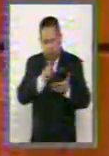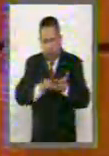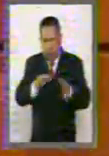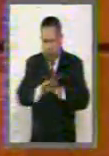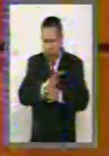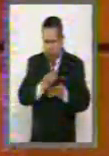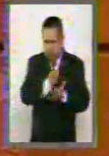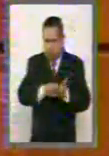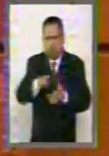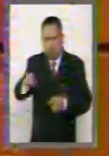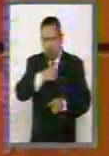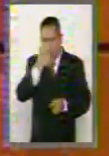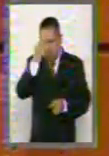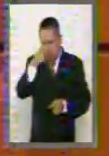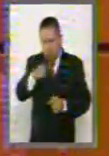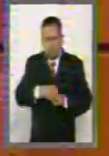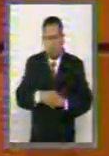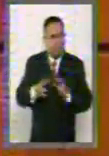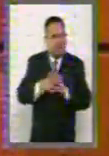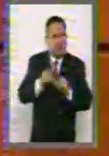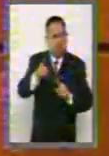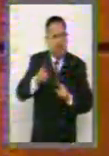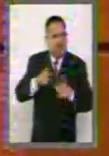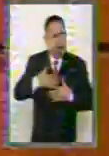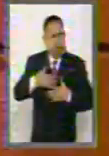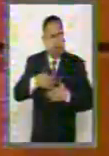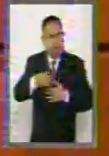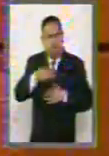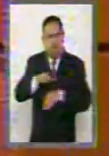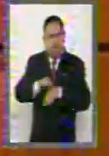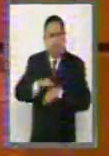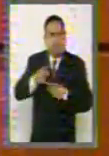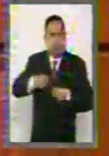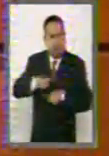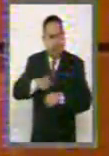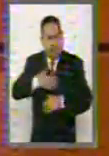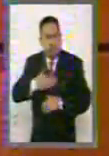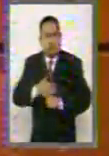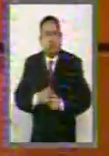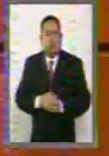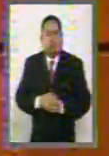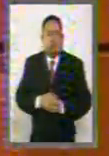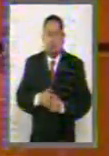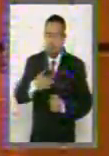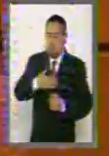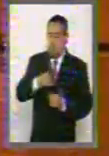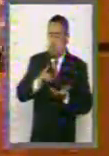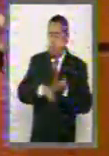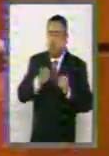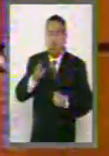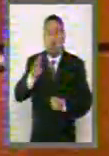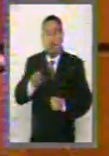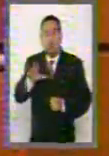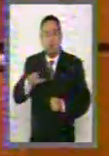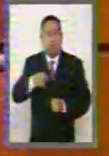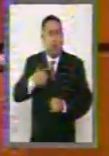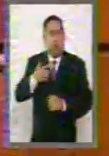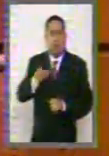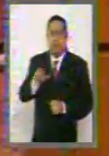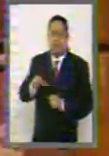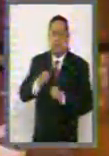conocen, déjenme decirles una experiencia personal. Yo en 1995 tenía 16